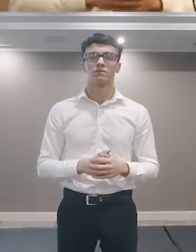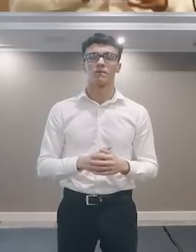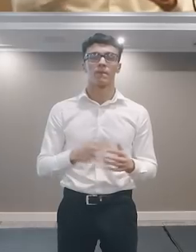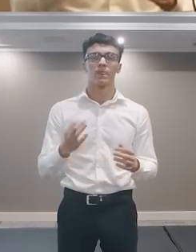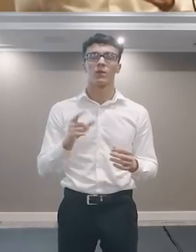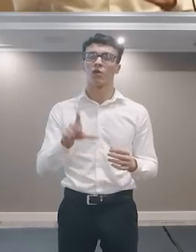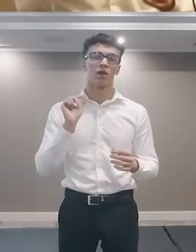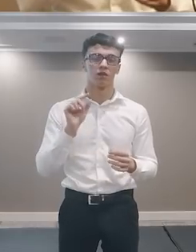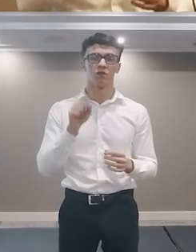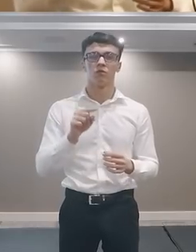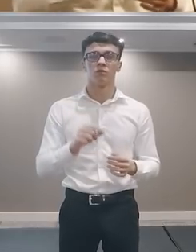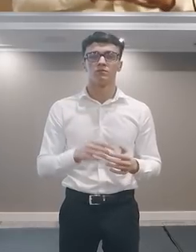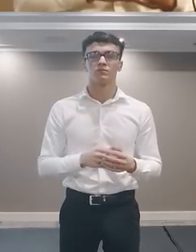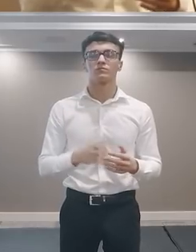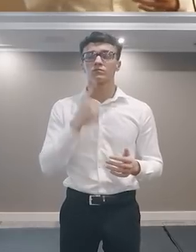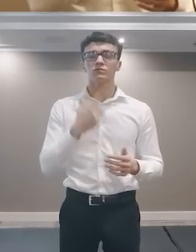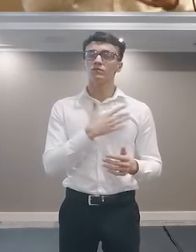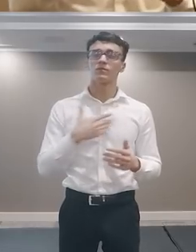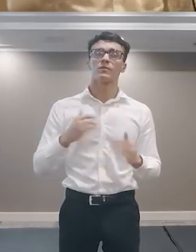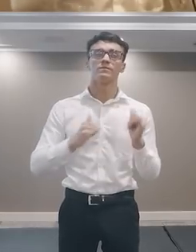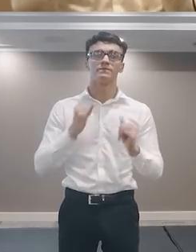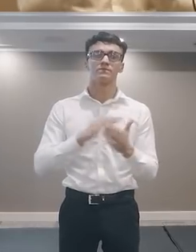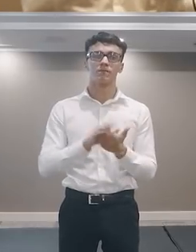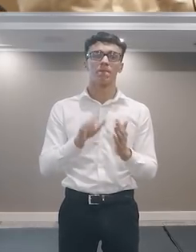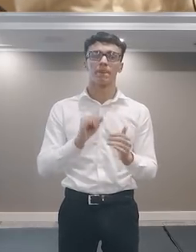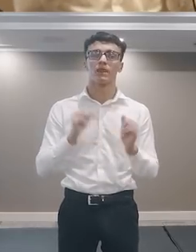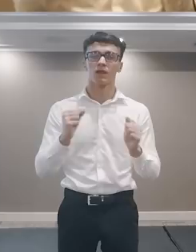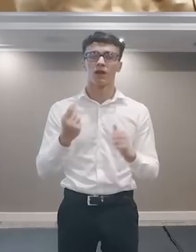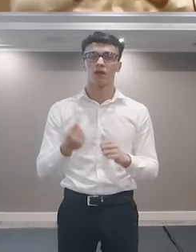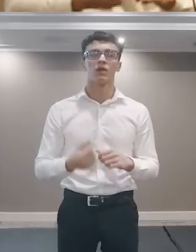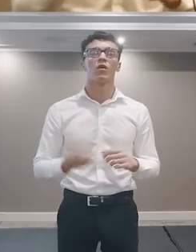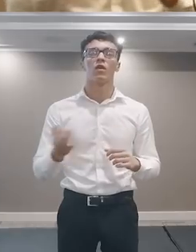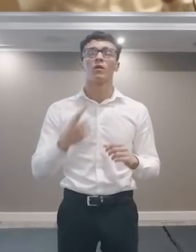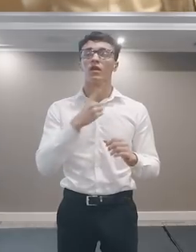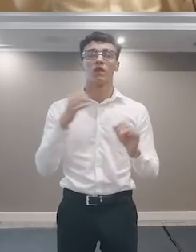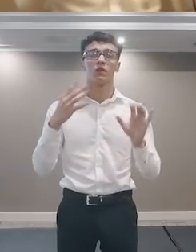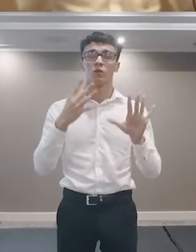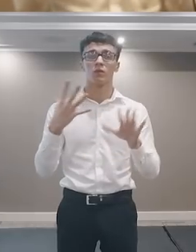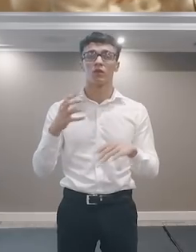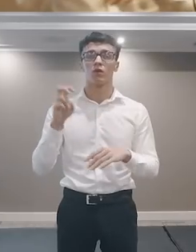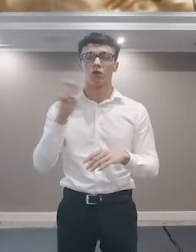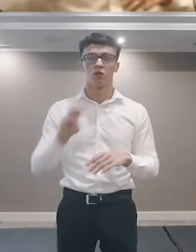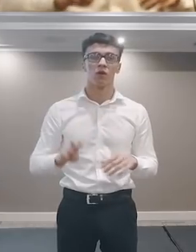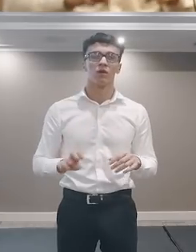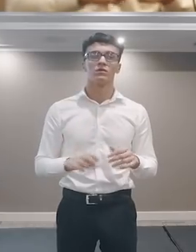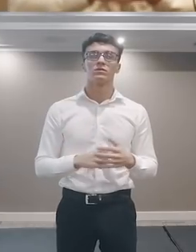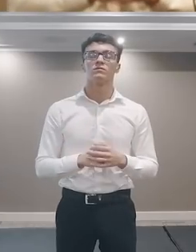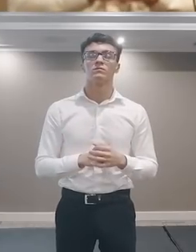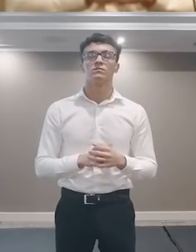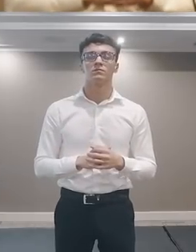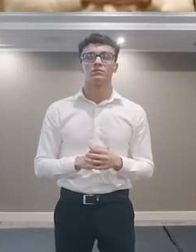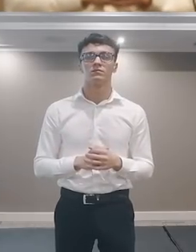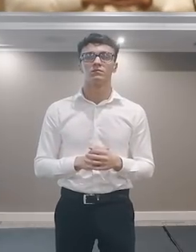pero si queremos viajar gratis y ganar dinero me doy de alta también de socio 195 dólares no me gusta trivializar no con